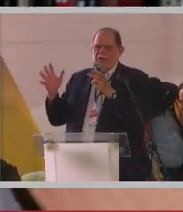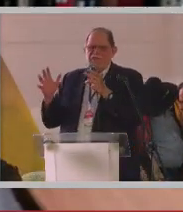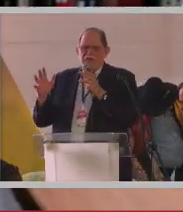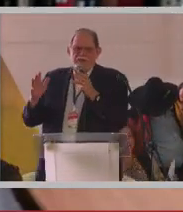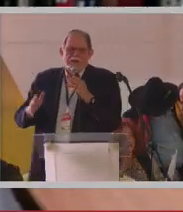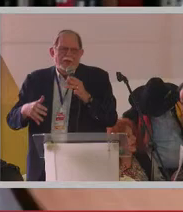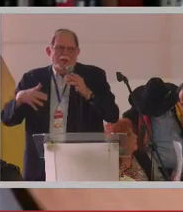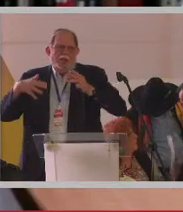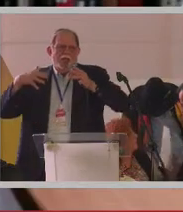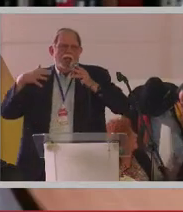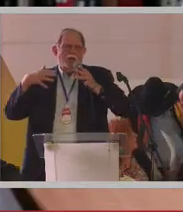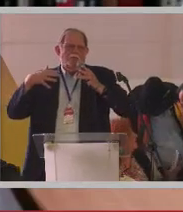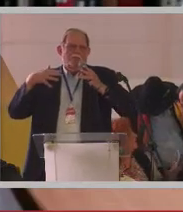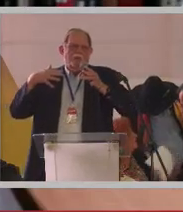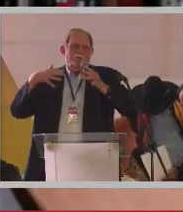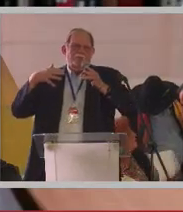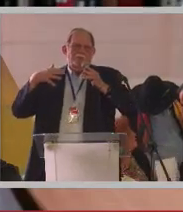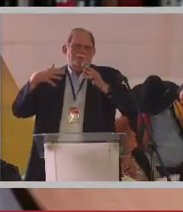En breve,